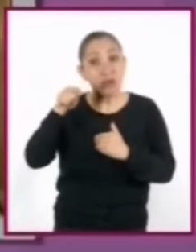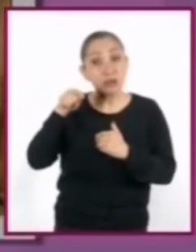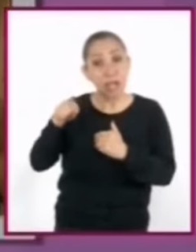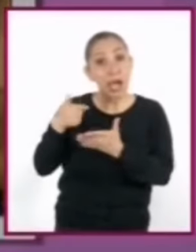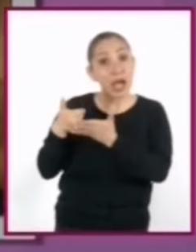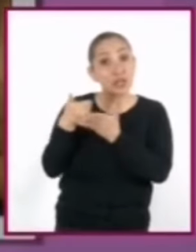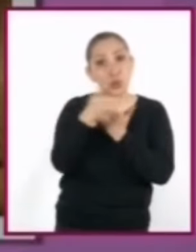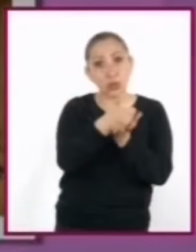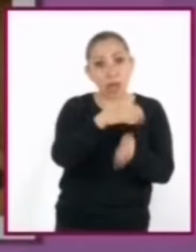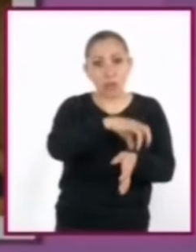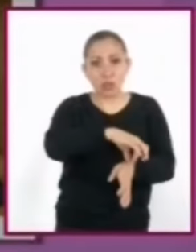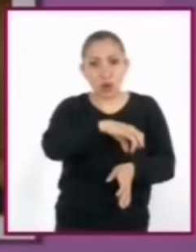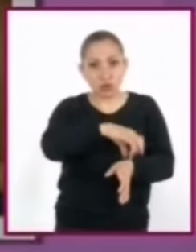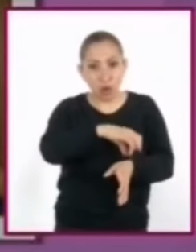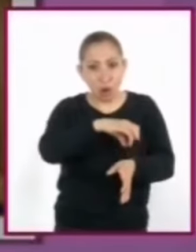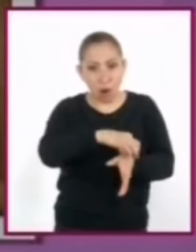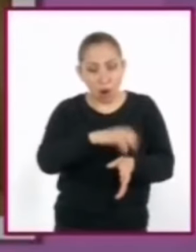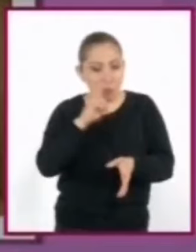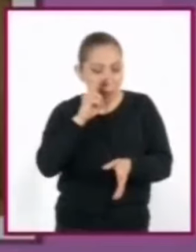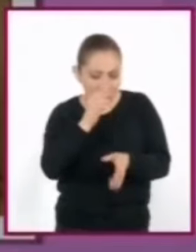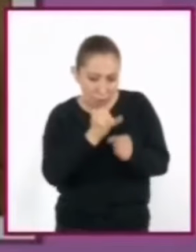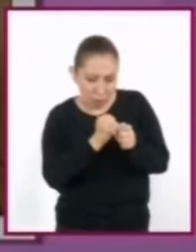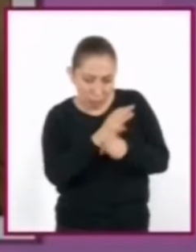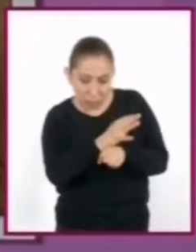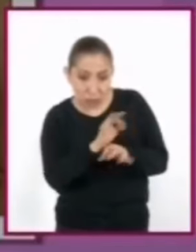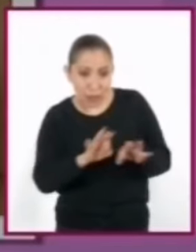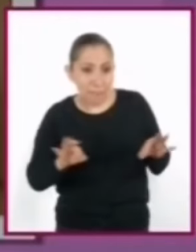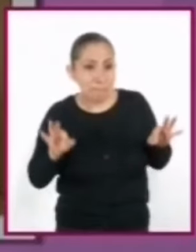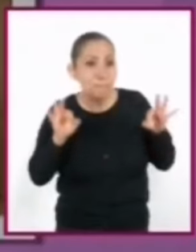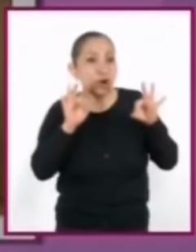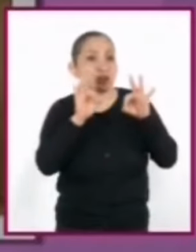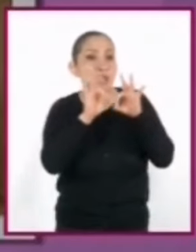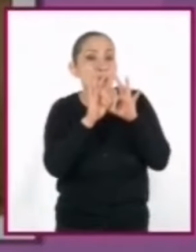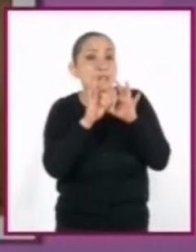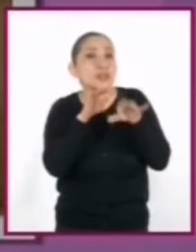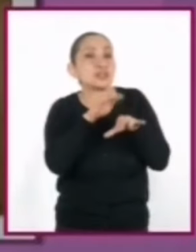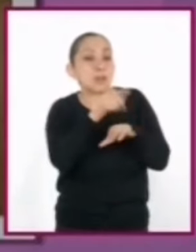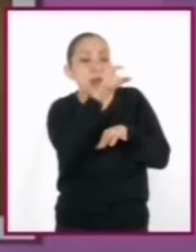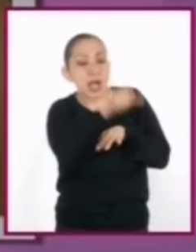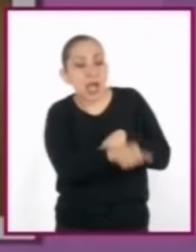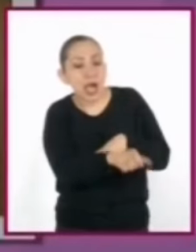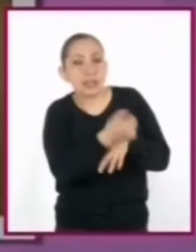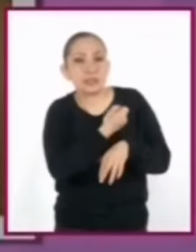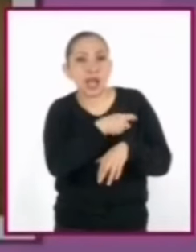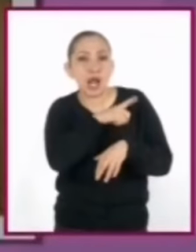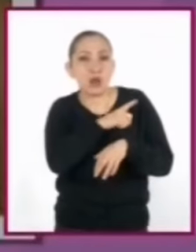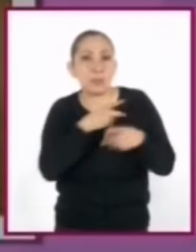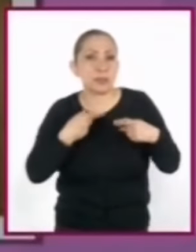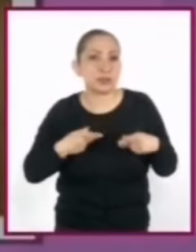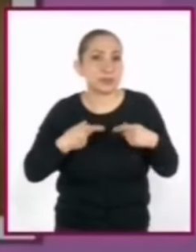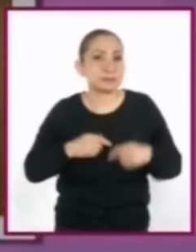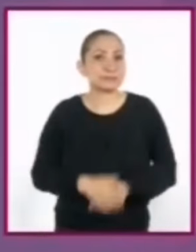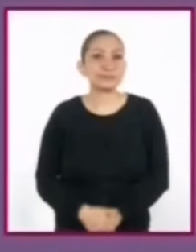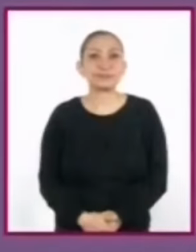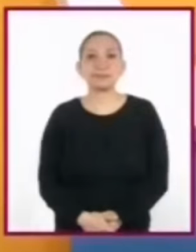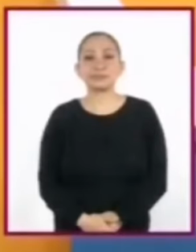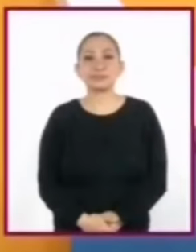que permiten al médico obtener información importante acerca del estado de salud de las